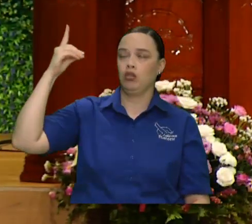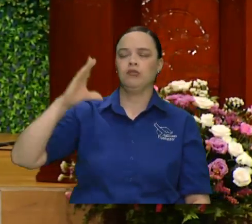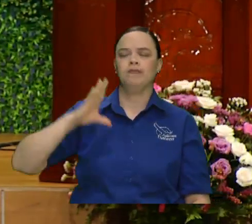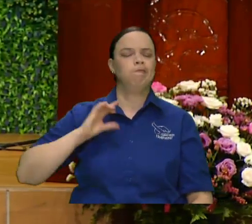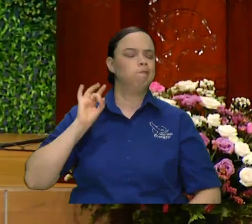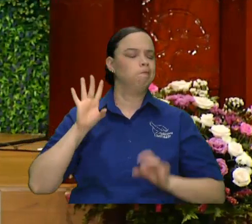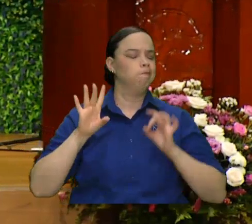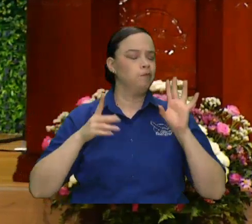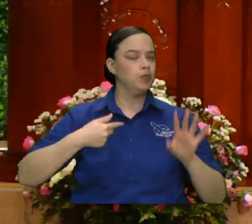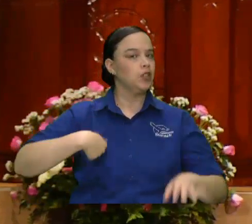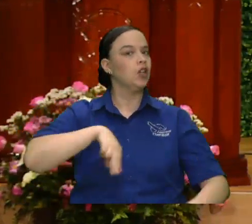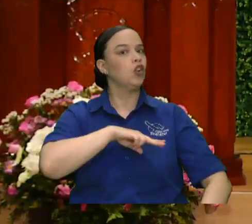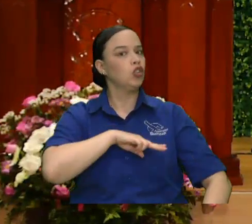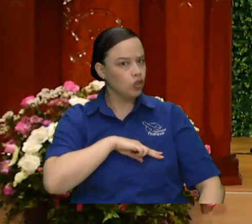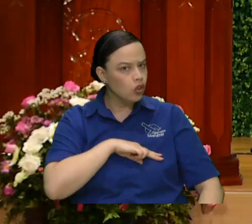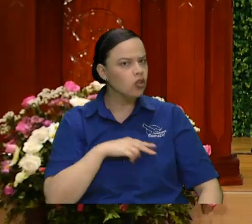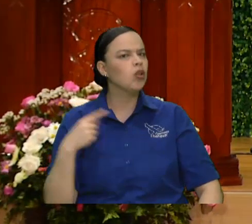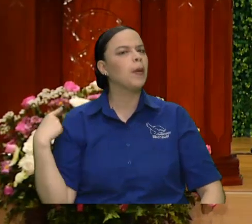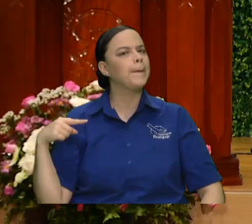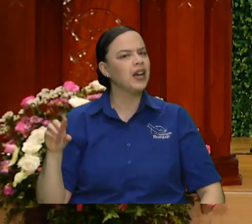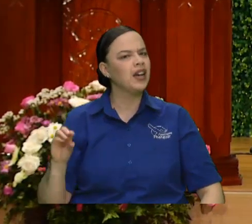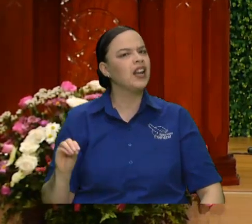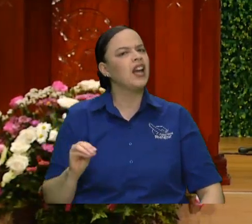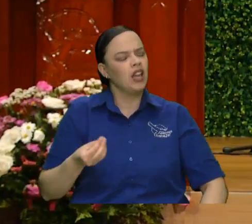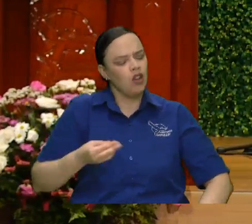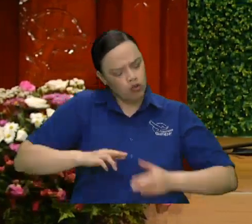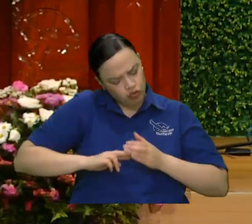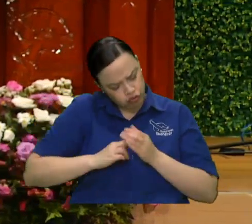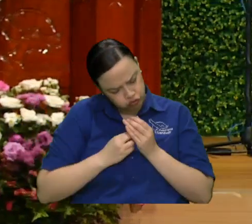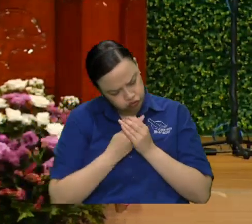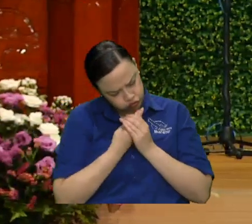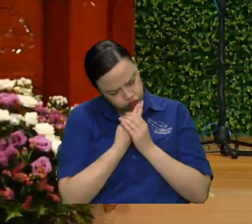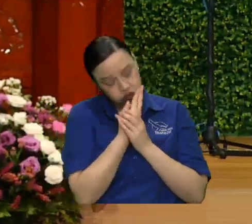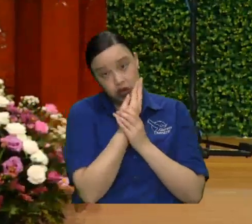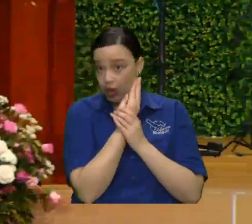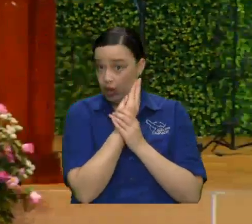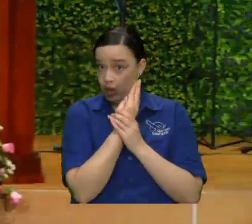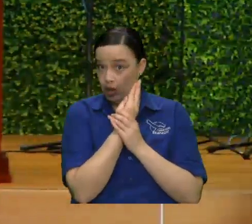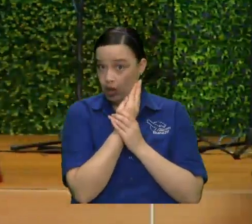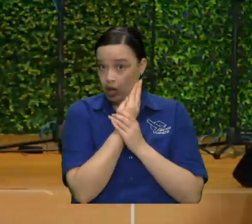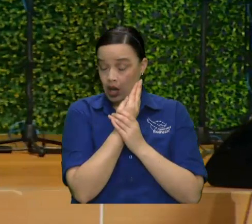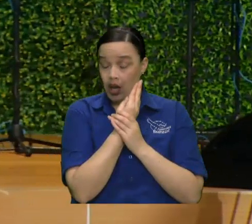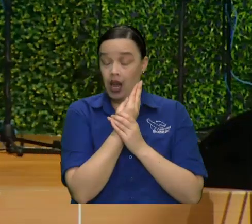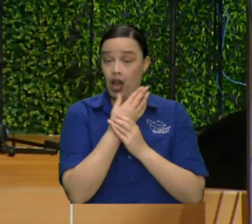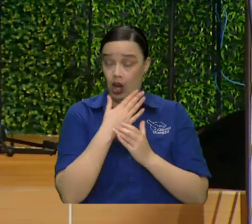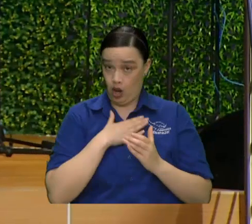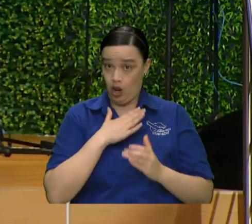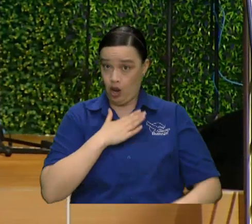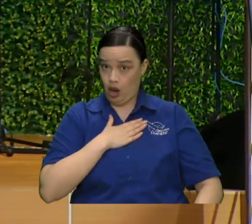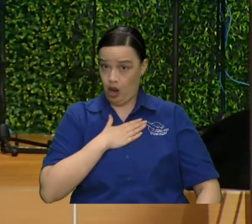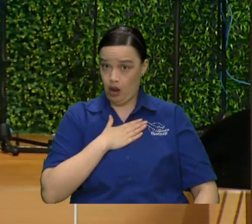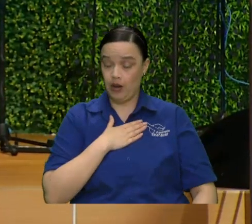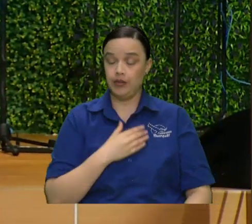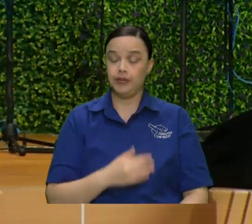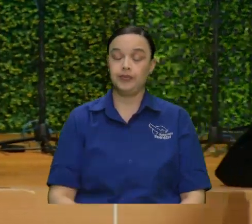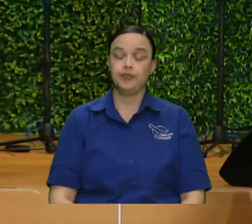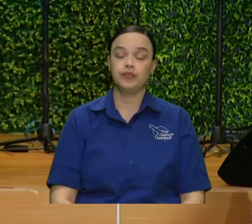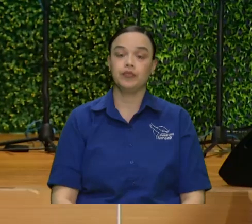para que el renuevo de nosotros salga a la luz y no haber quien lo detenga amén gloria al